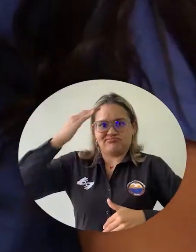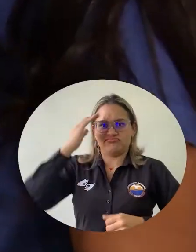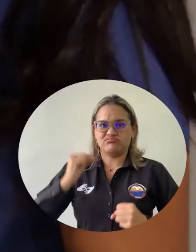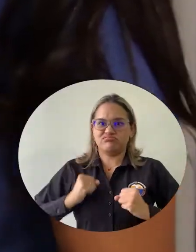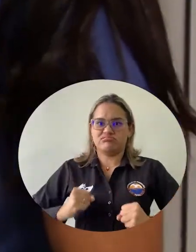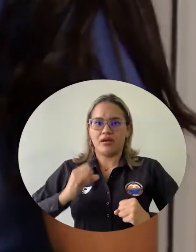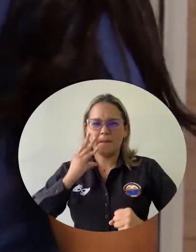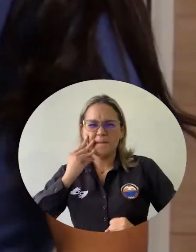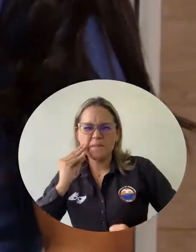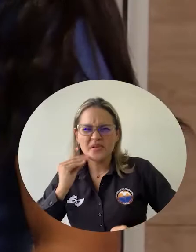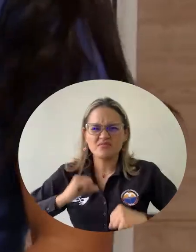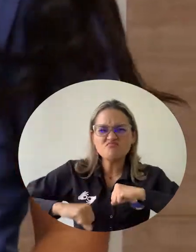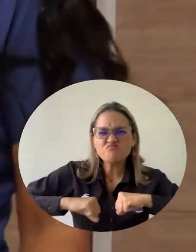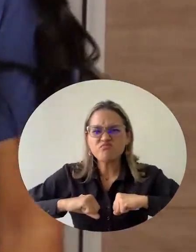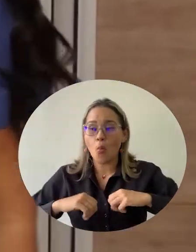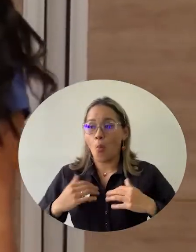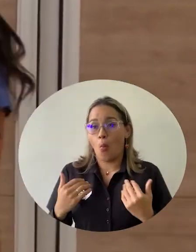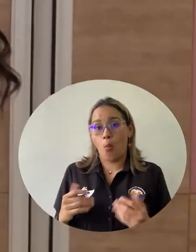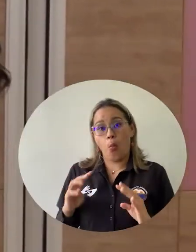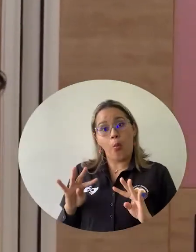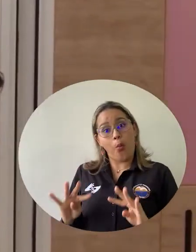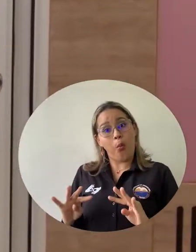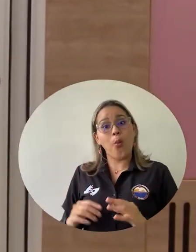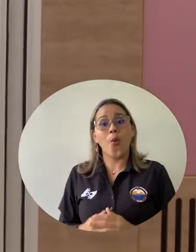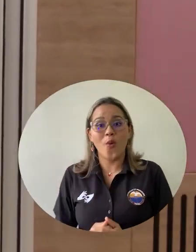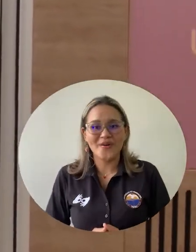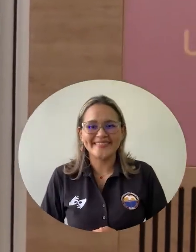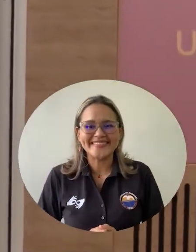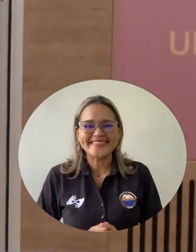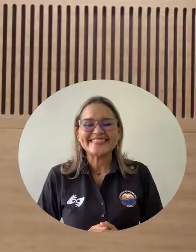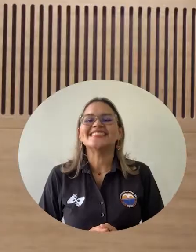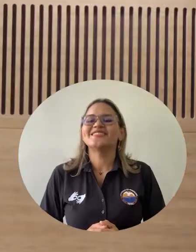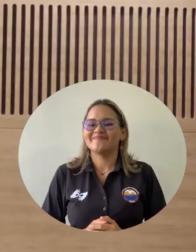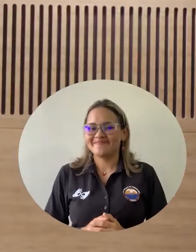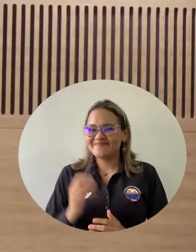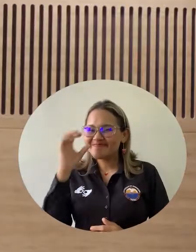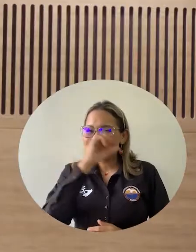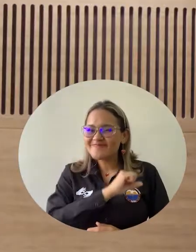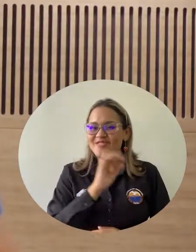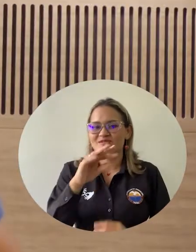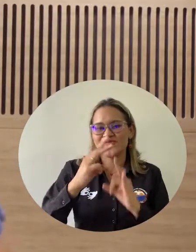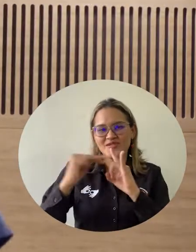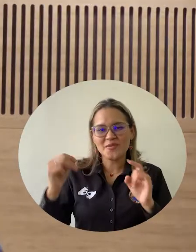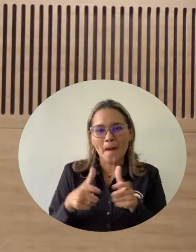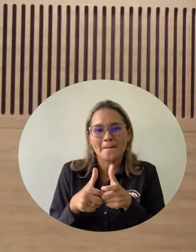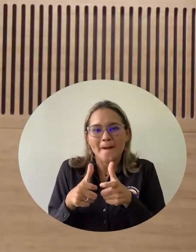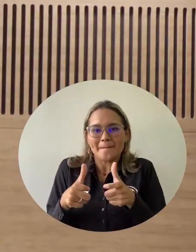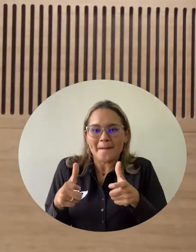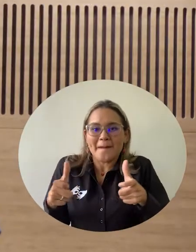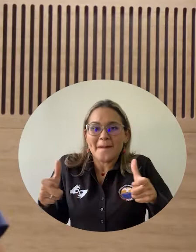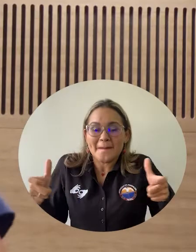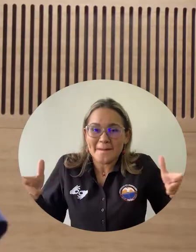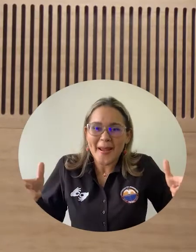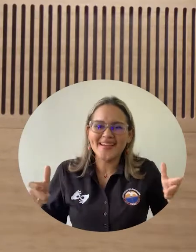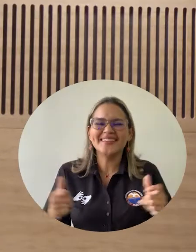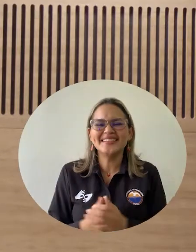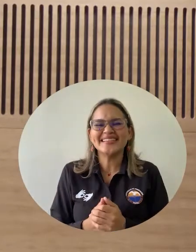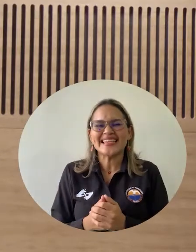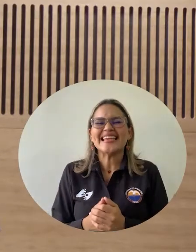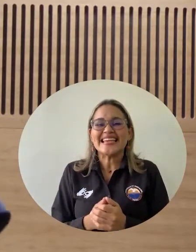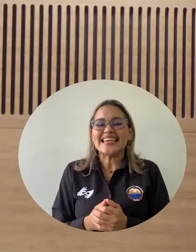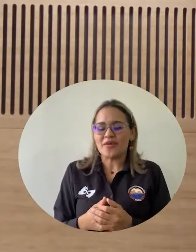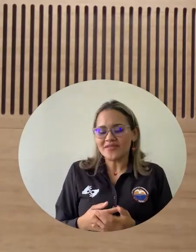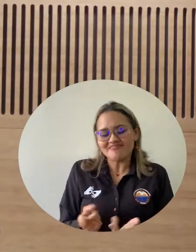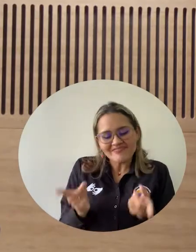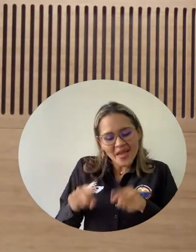y verlos hoy apropiados de todo un ejercicio profesional. La universidad está creciendo cada día y así como crece la